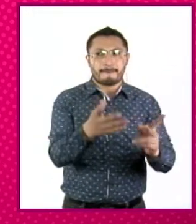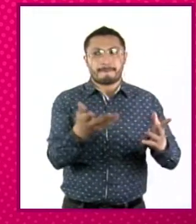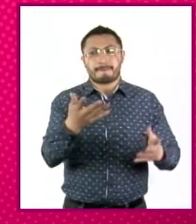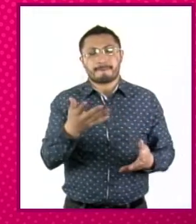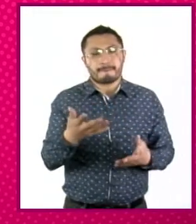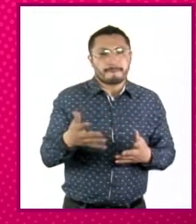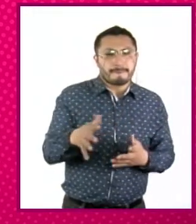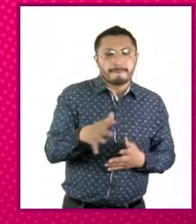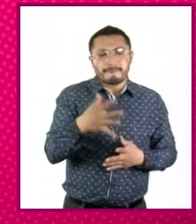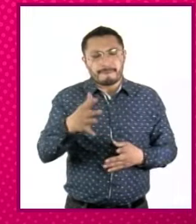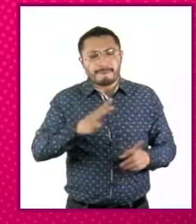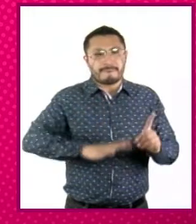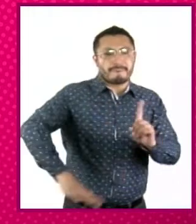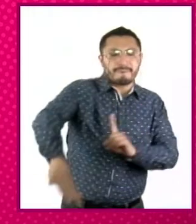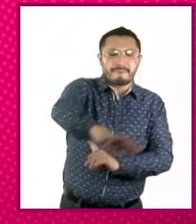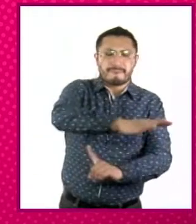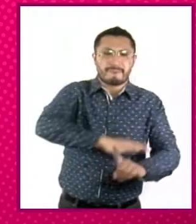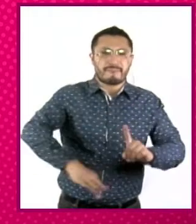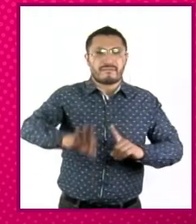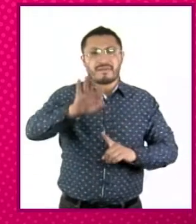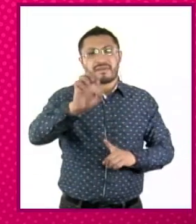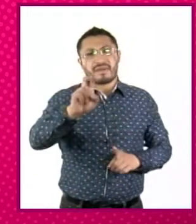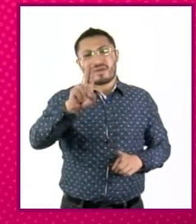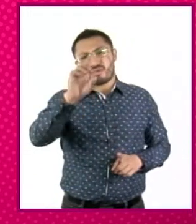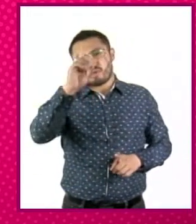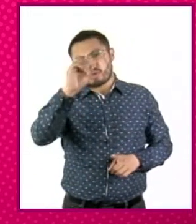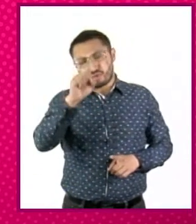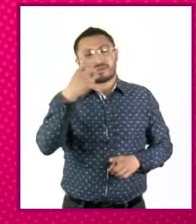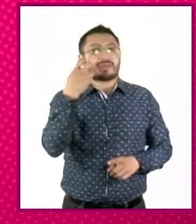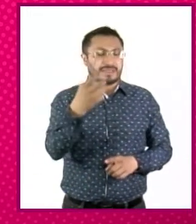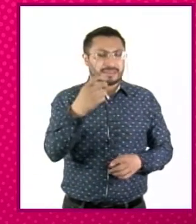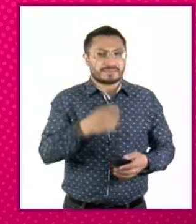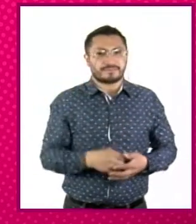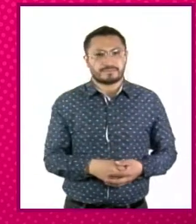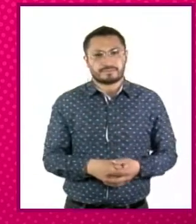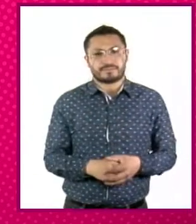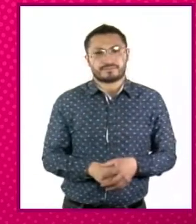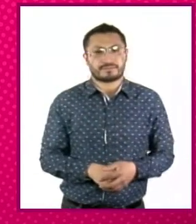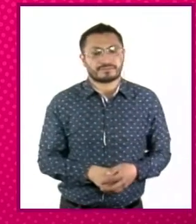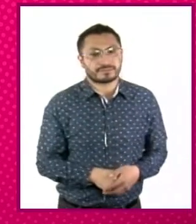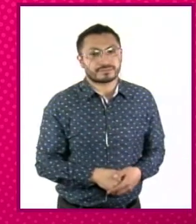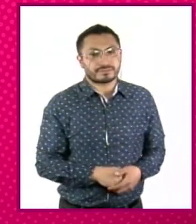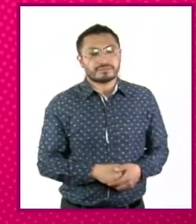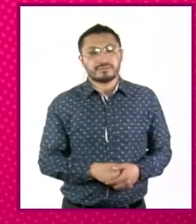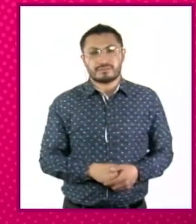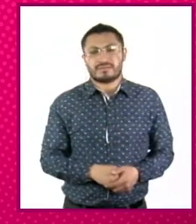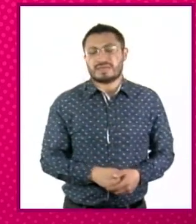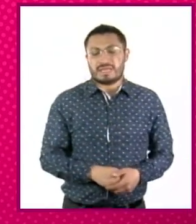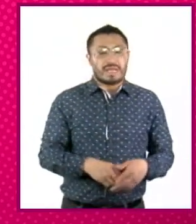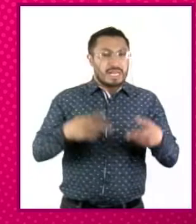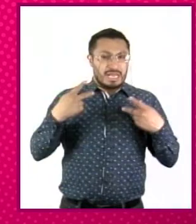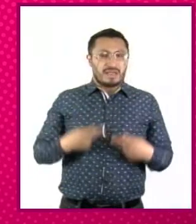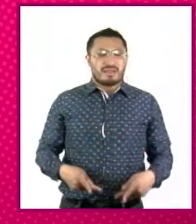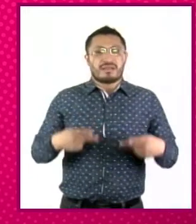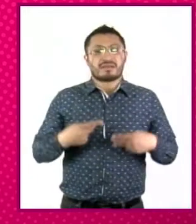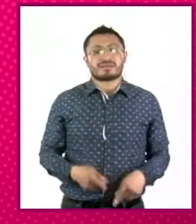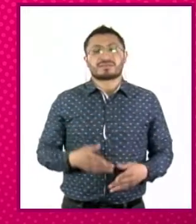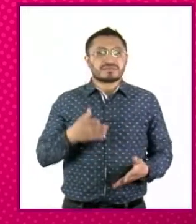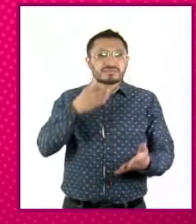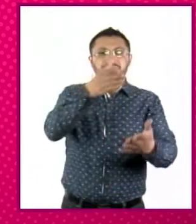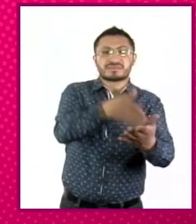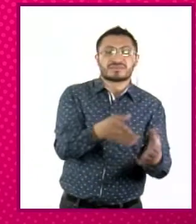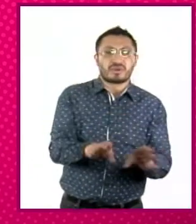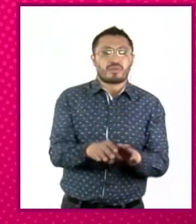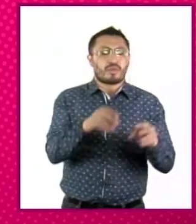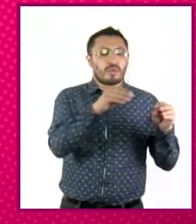alrededor de los feudos, por eso se llama burguesía. Estos comerciantes iban de un